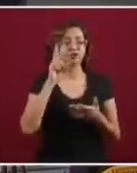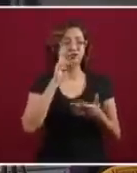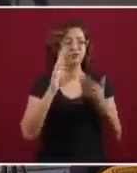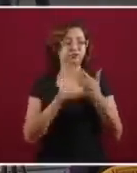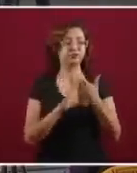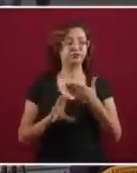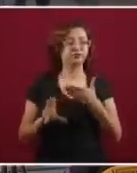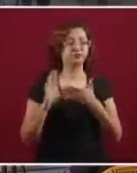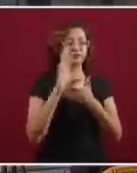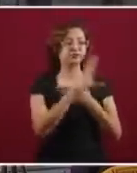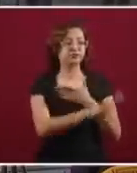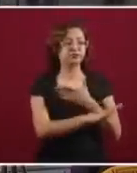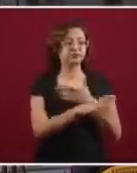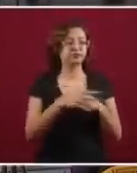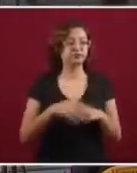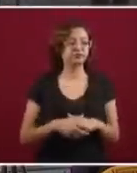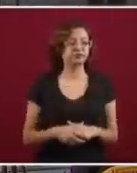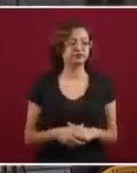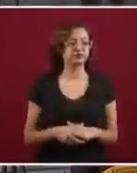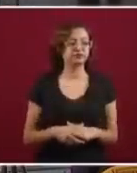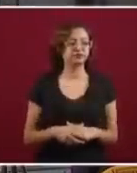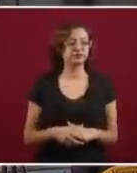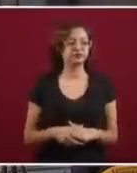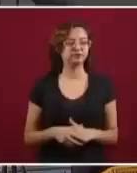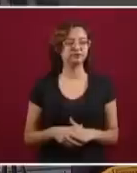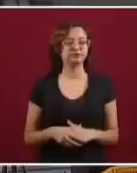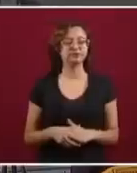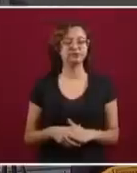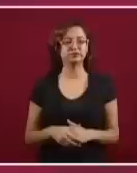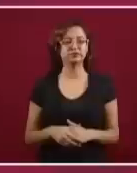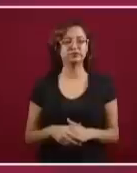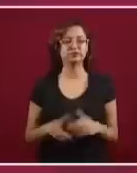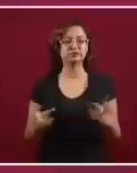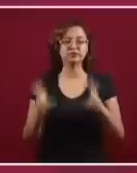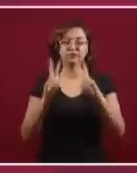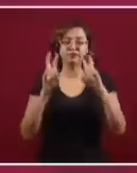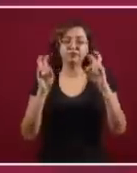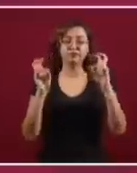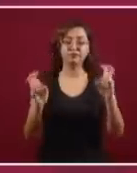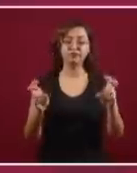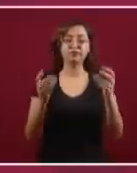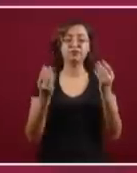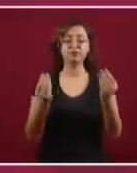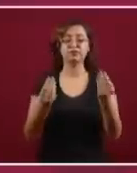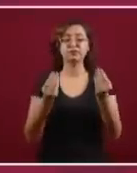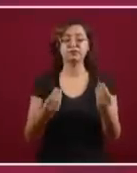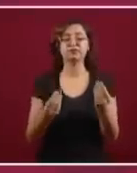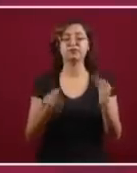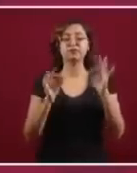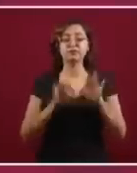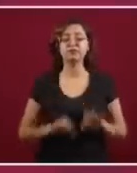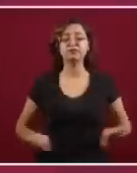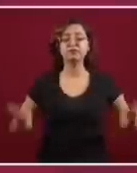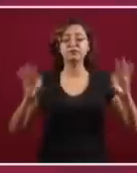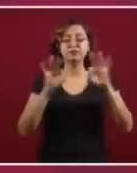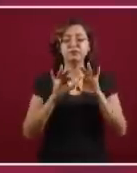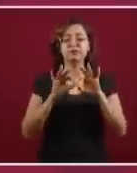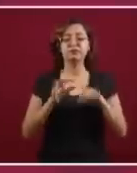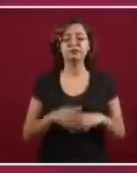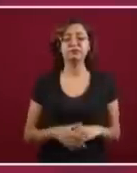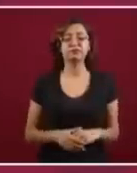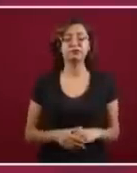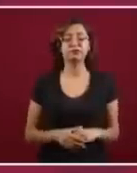es un tema muy importante queremos